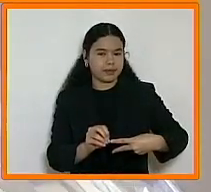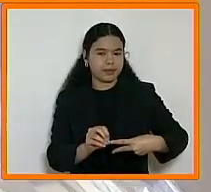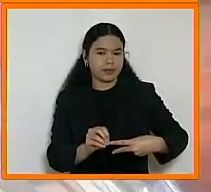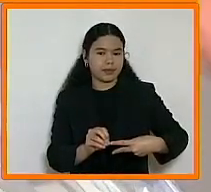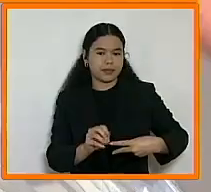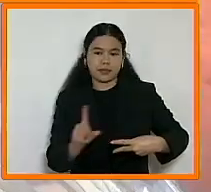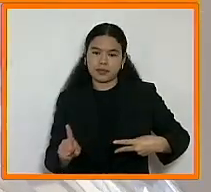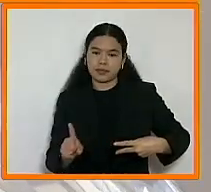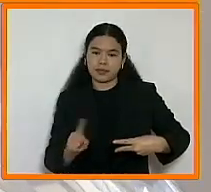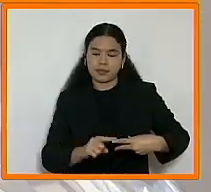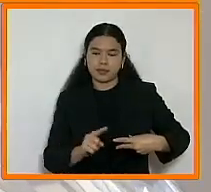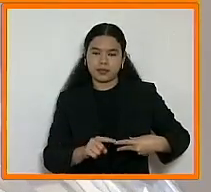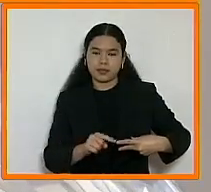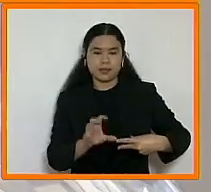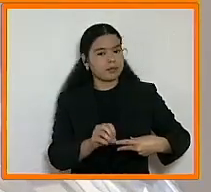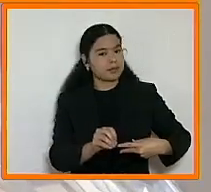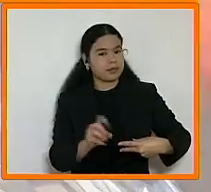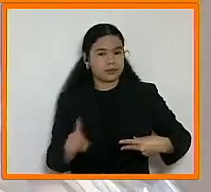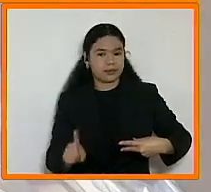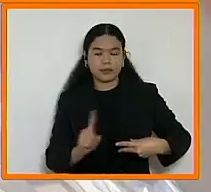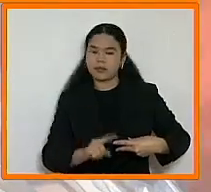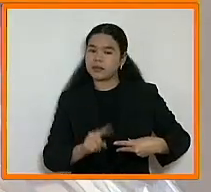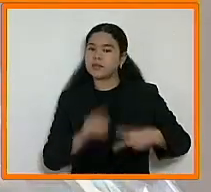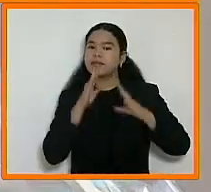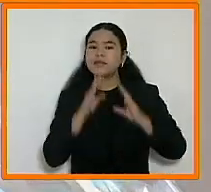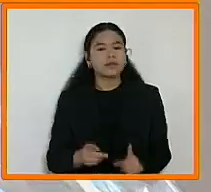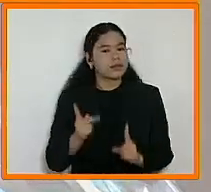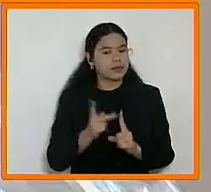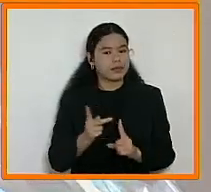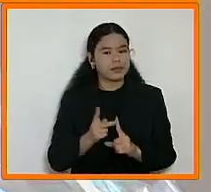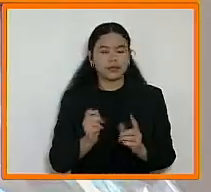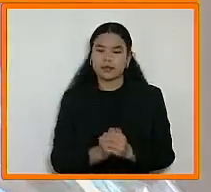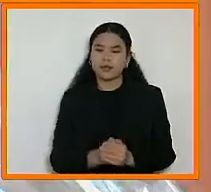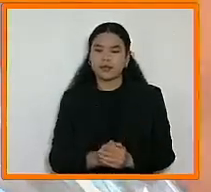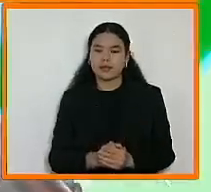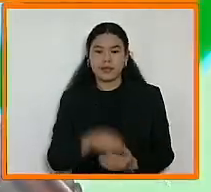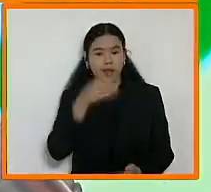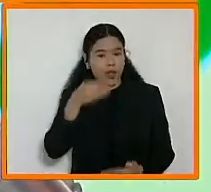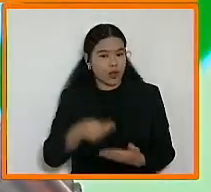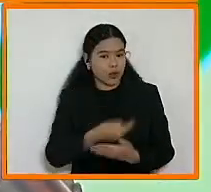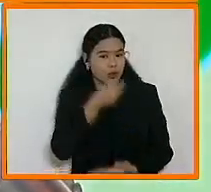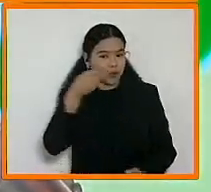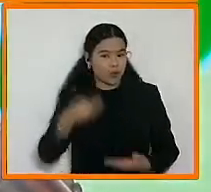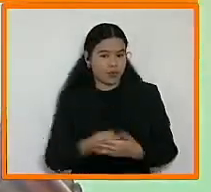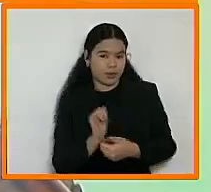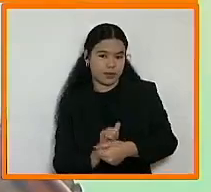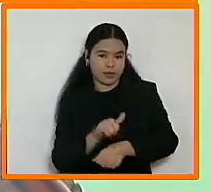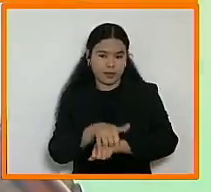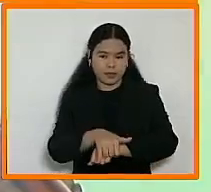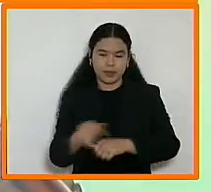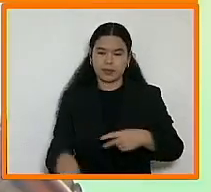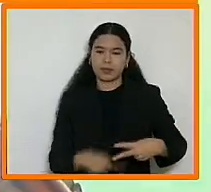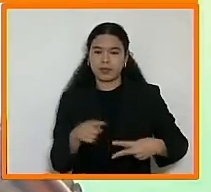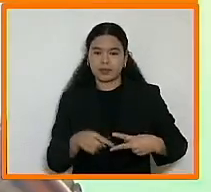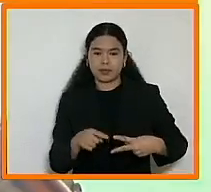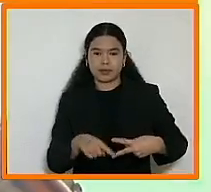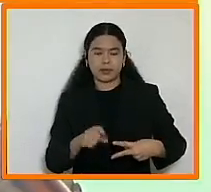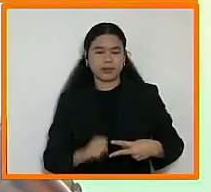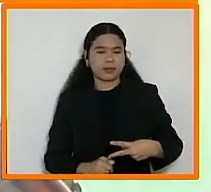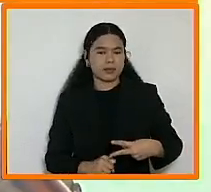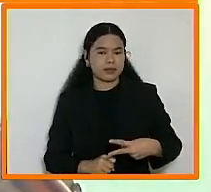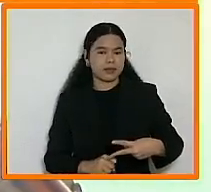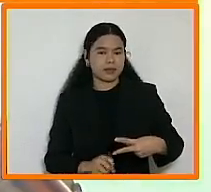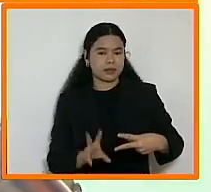El 1, primer número favorecido, 01. Con su catrachada, sopa de caracol. Segundo número ganador, su primer dígito,